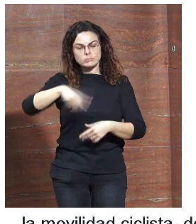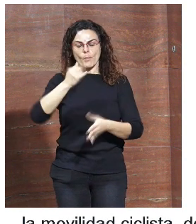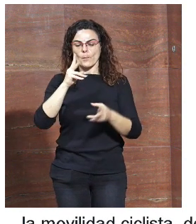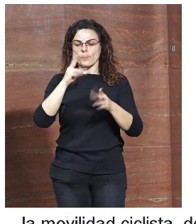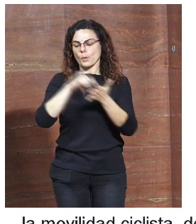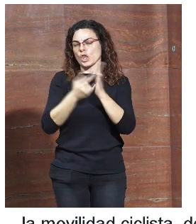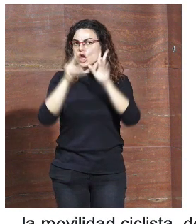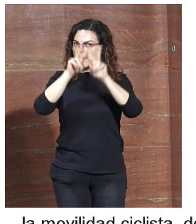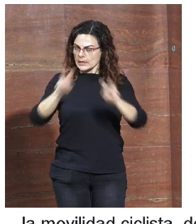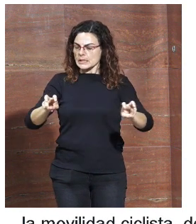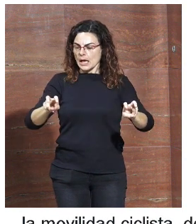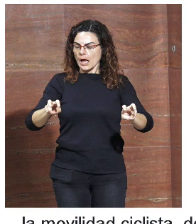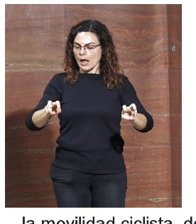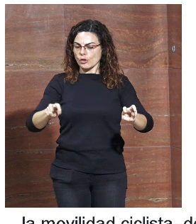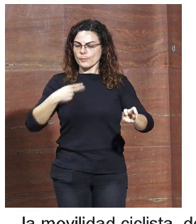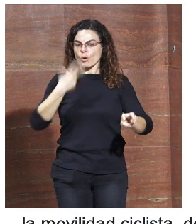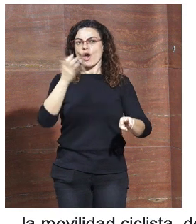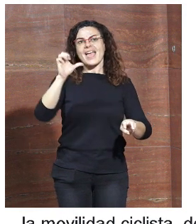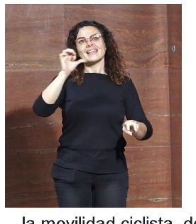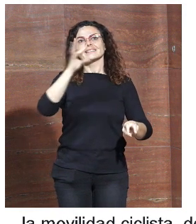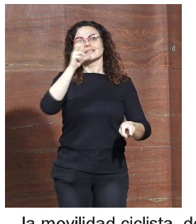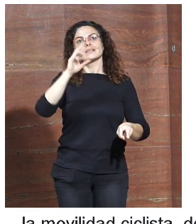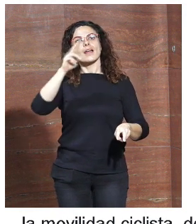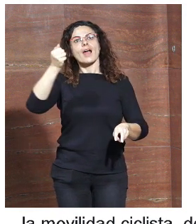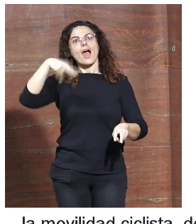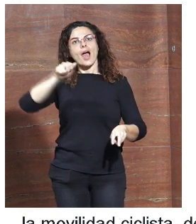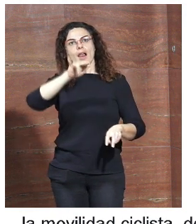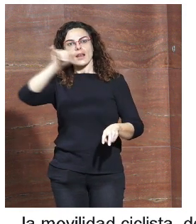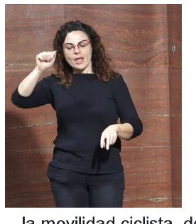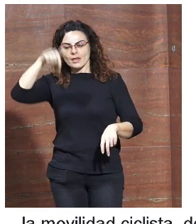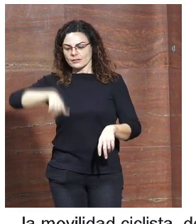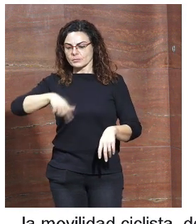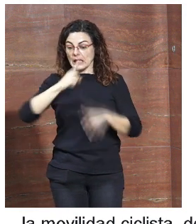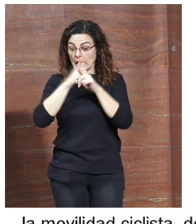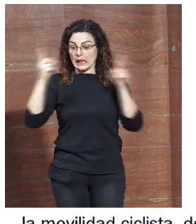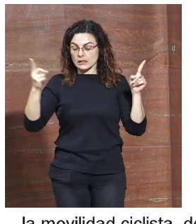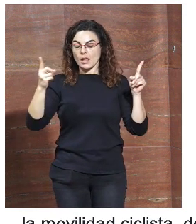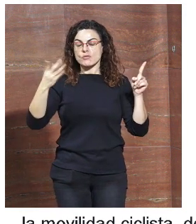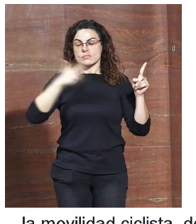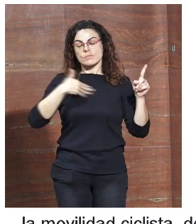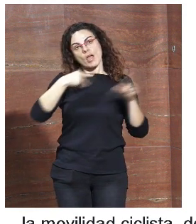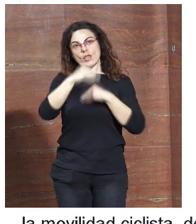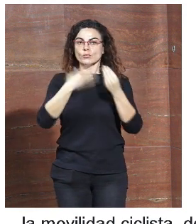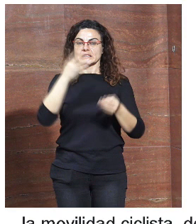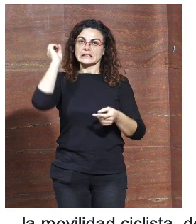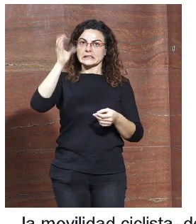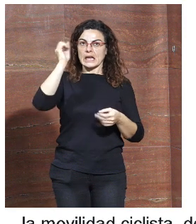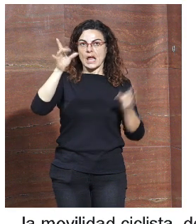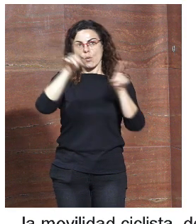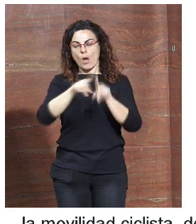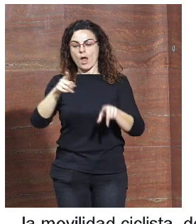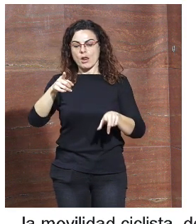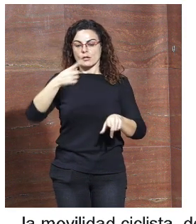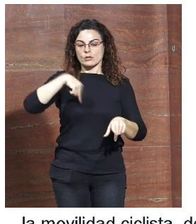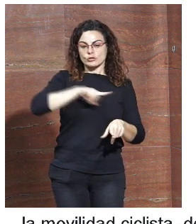investigación, ¿no?, con Esther Anaya, de Colectivo Punsis, pero eso vino Esther Anaya también este año a hacer como la charla de, bueno, cómo pensamos